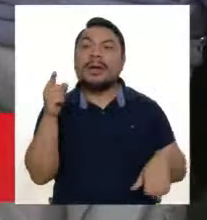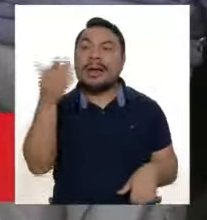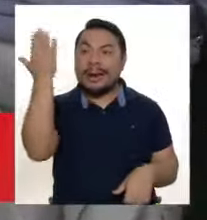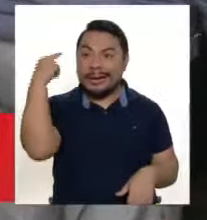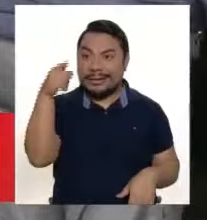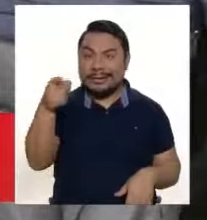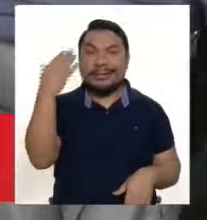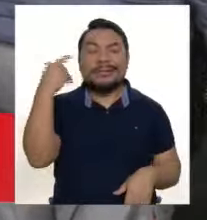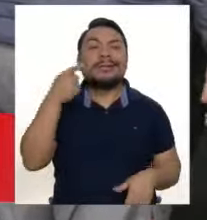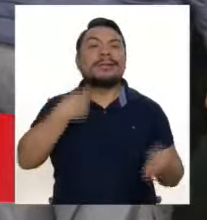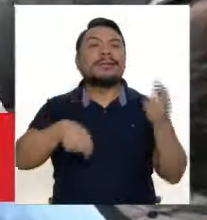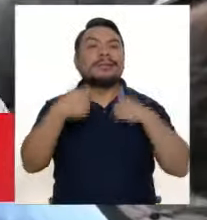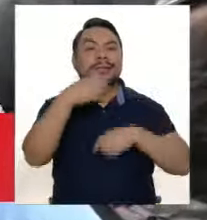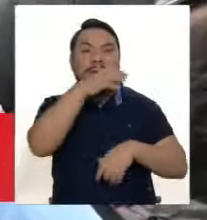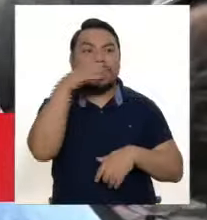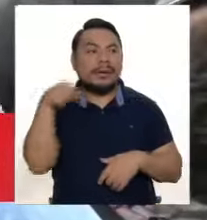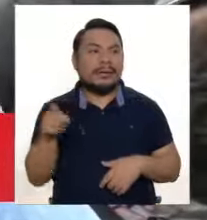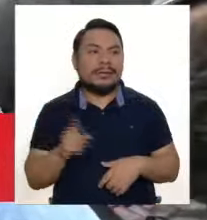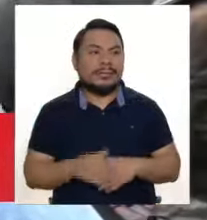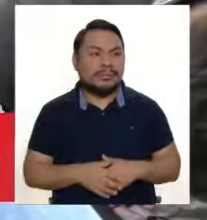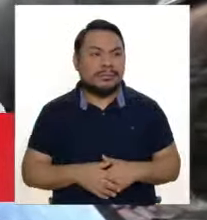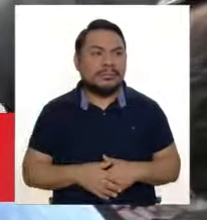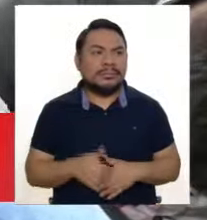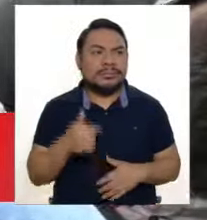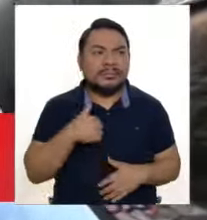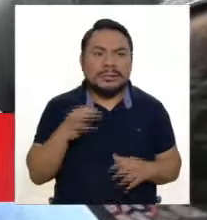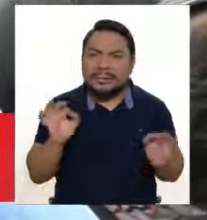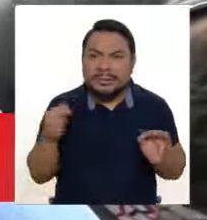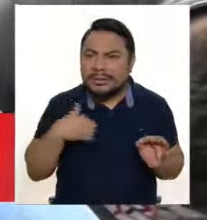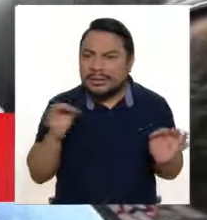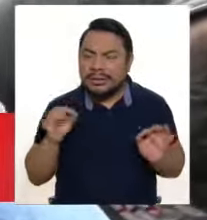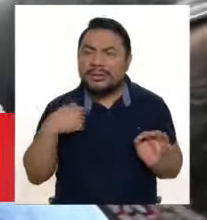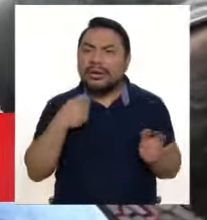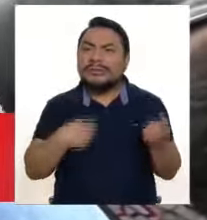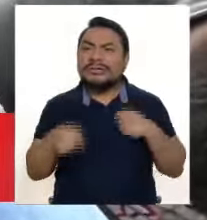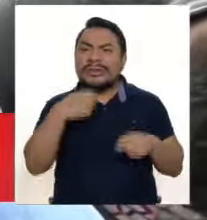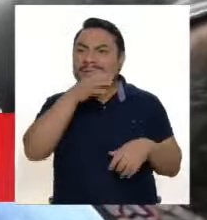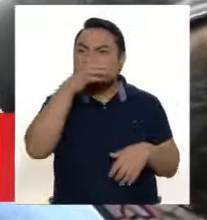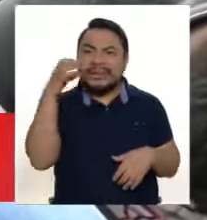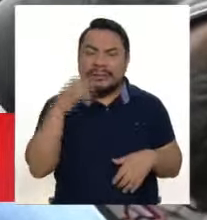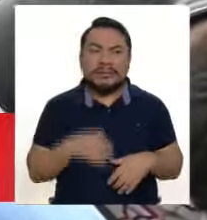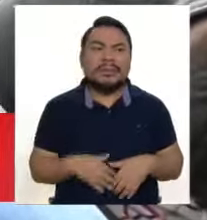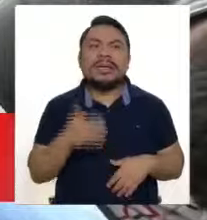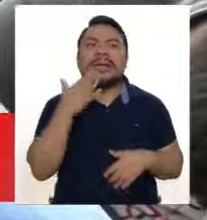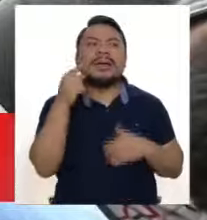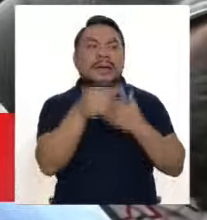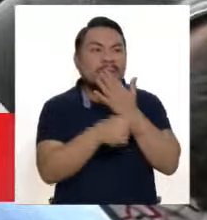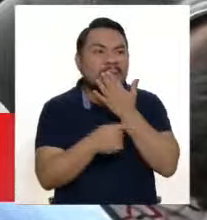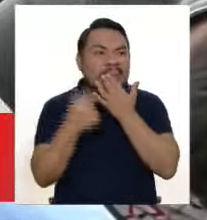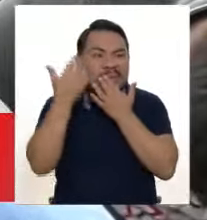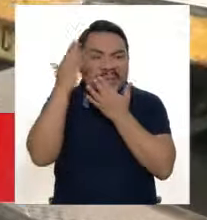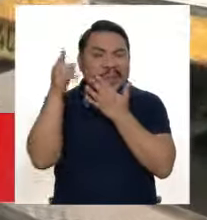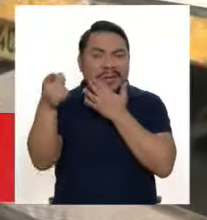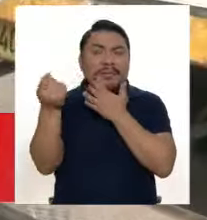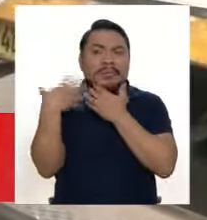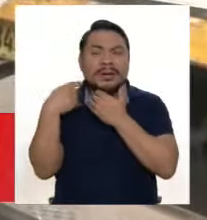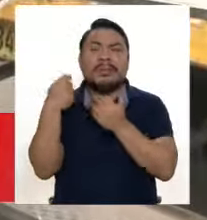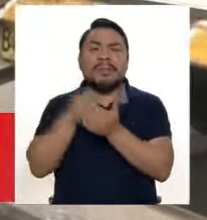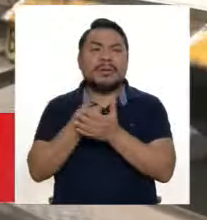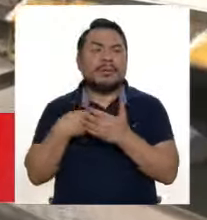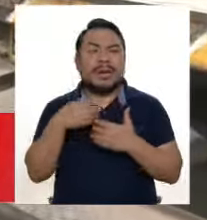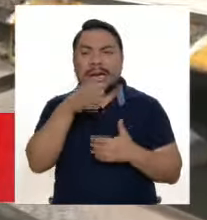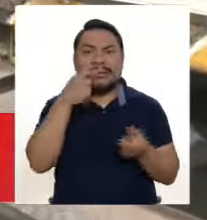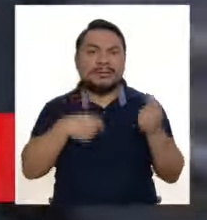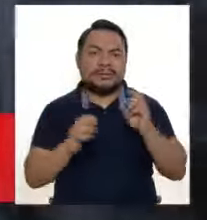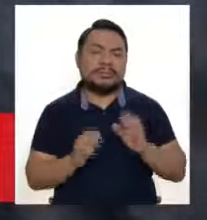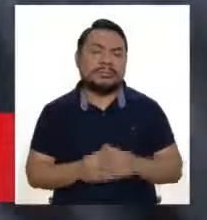para la venta de cerveza. ¿Quién te contrató? ¿Quién es el dueño del evento? ¿Se llama el dueño? No sé cómo se llama, yo soy un trabajador. El inmueble,